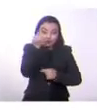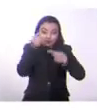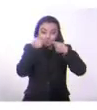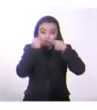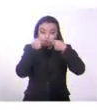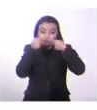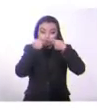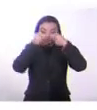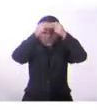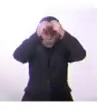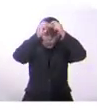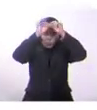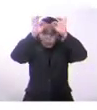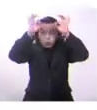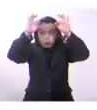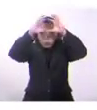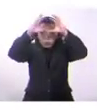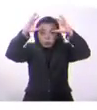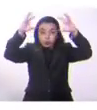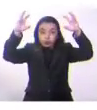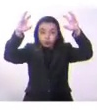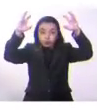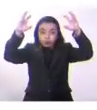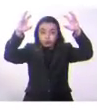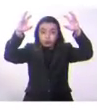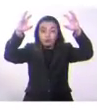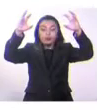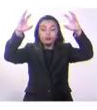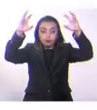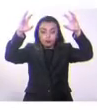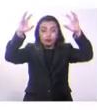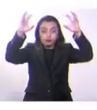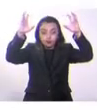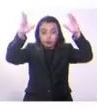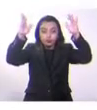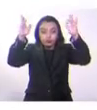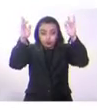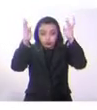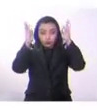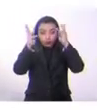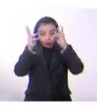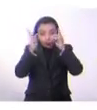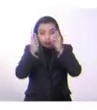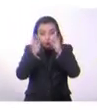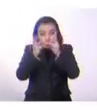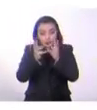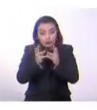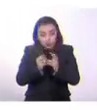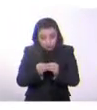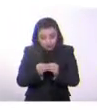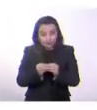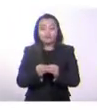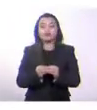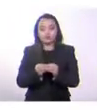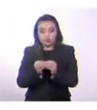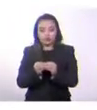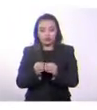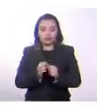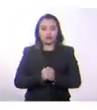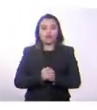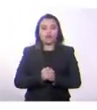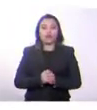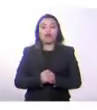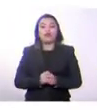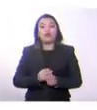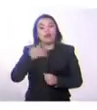Ejemplo 2. Según los resultados del trabajo, la pérdida de hielo está concentrada en unas salidas estrechas de glaciares en